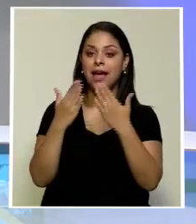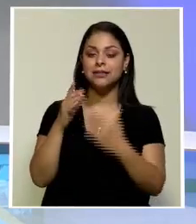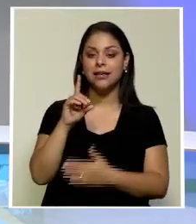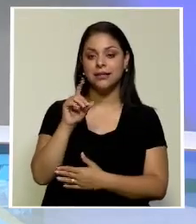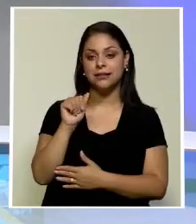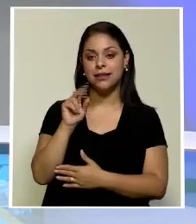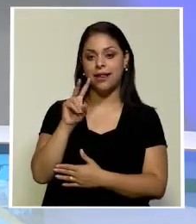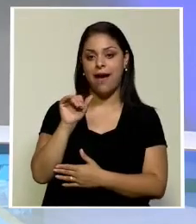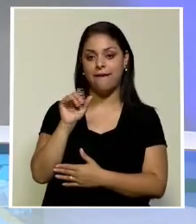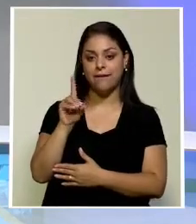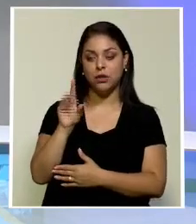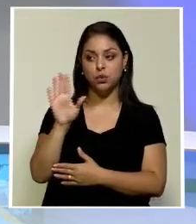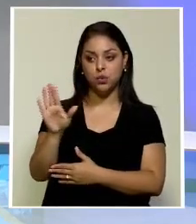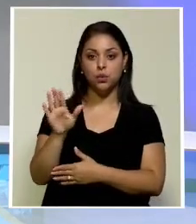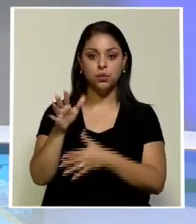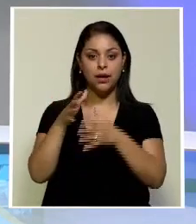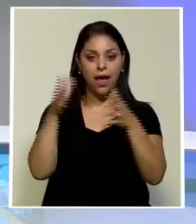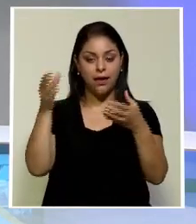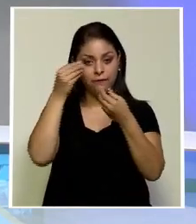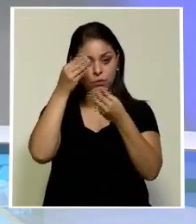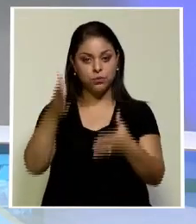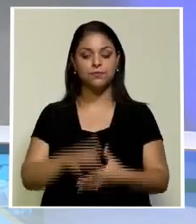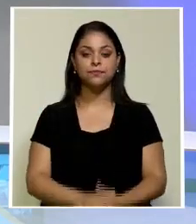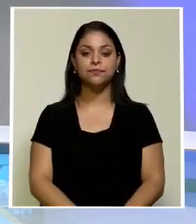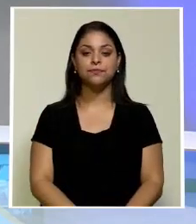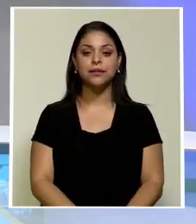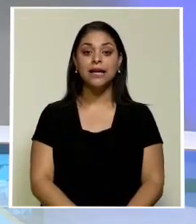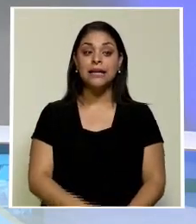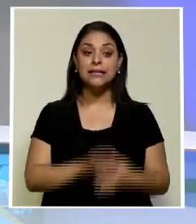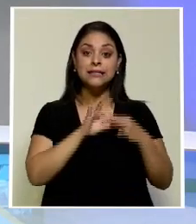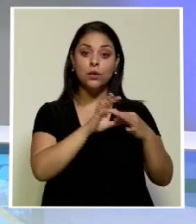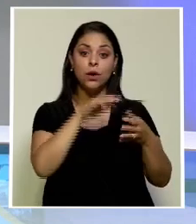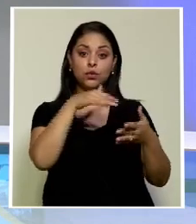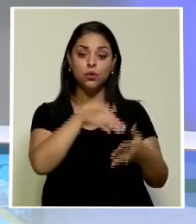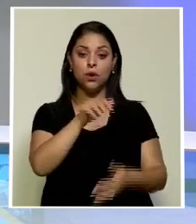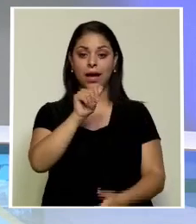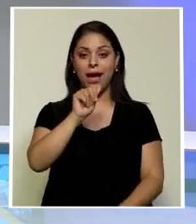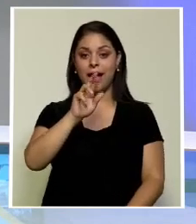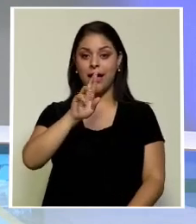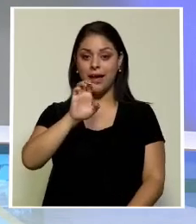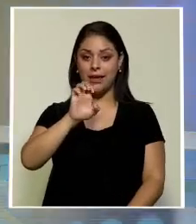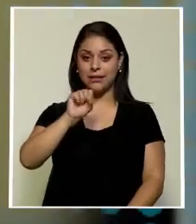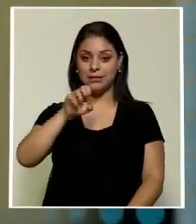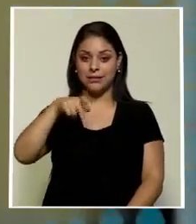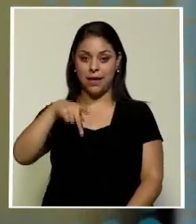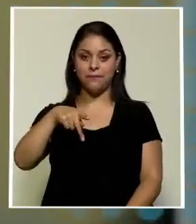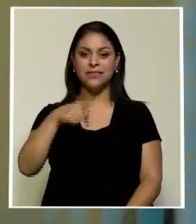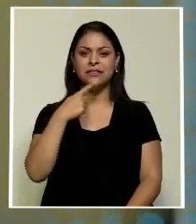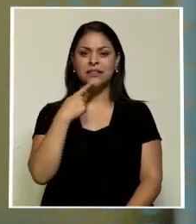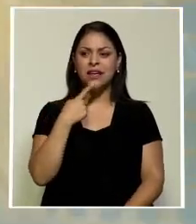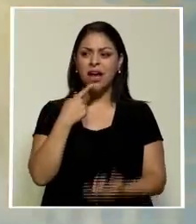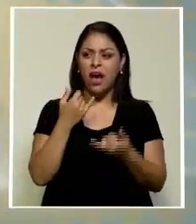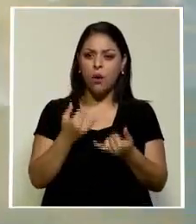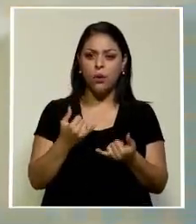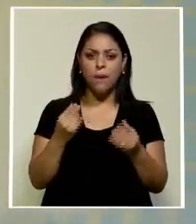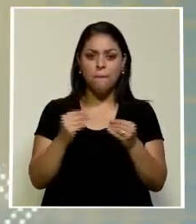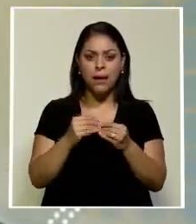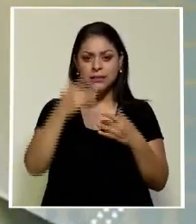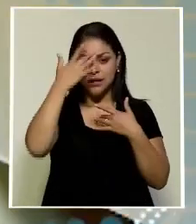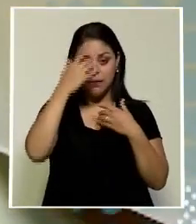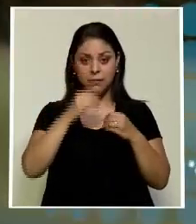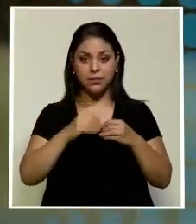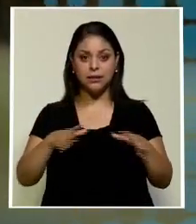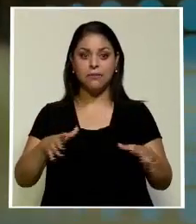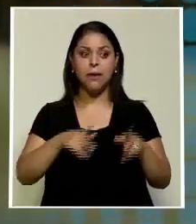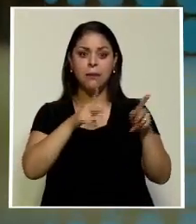David, por esta amplia información. Y según un estudio de la ARECEP, la crisis por la pandemia aumentó la morosidad en clientes en